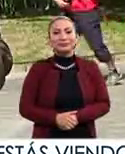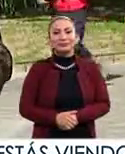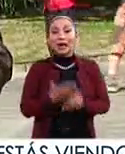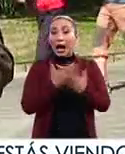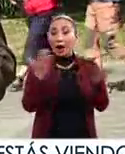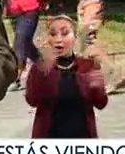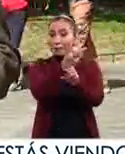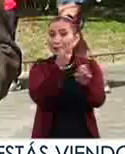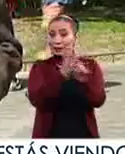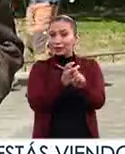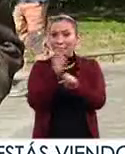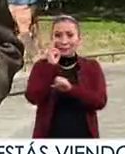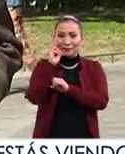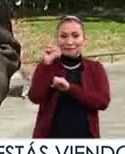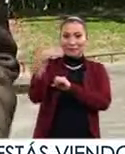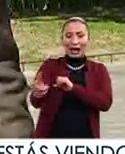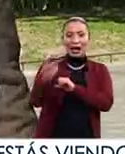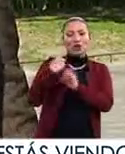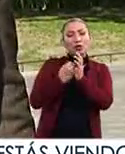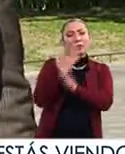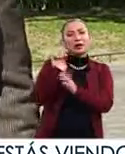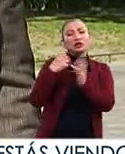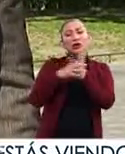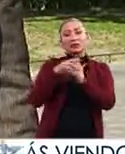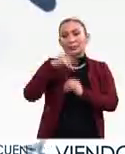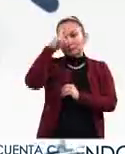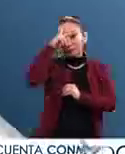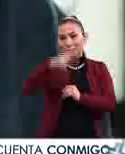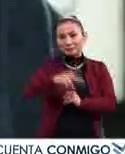Y ahora los invito a escuchar Novedad de la Patria.